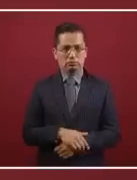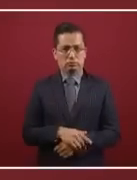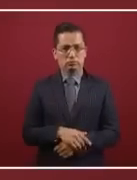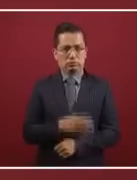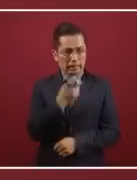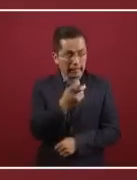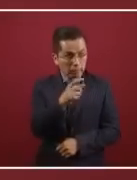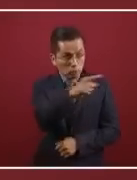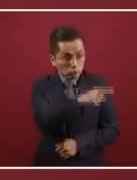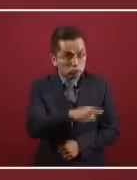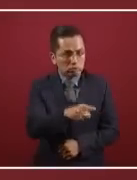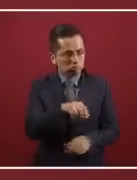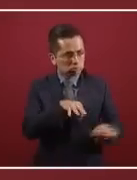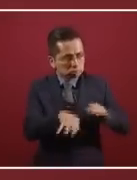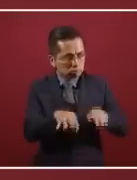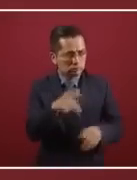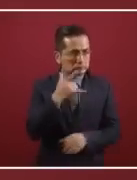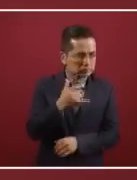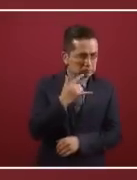demostrado.